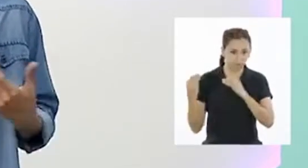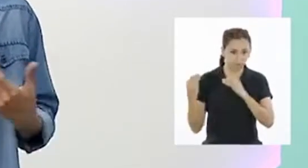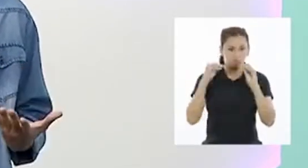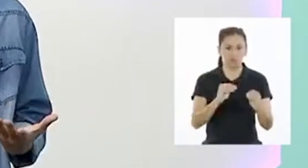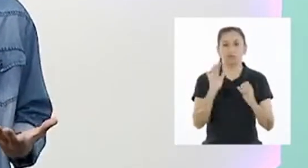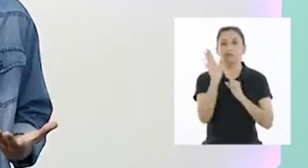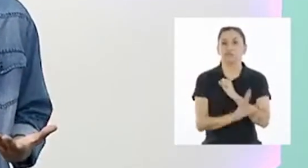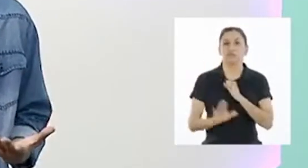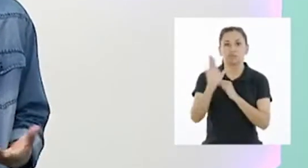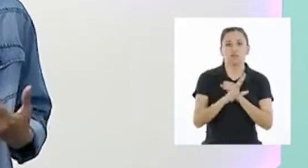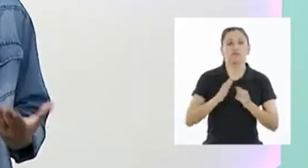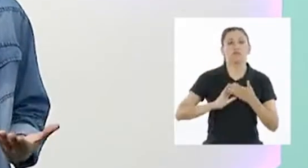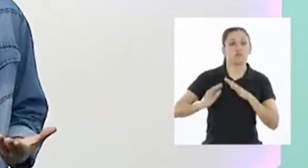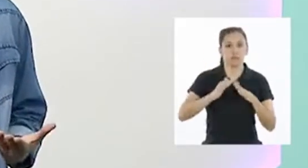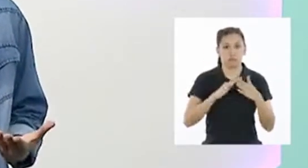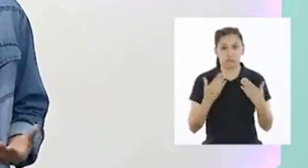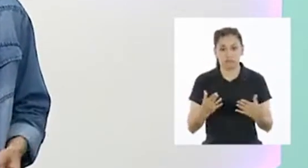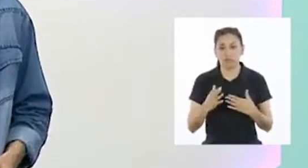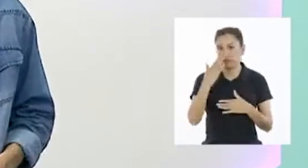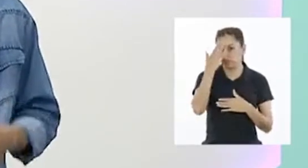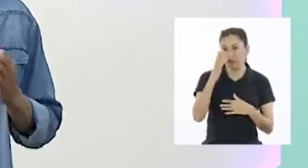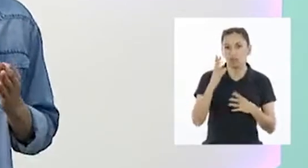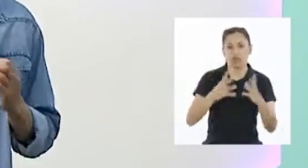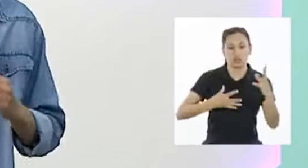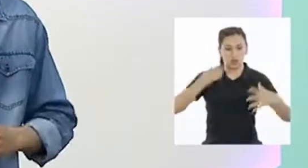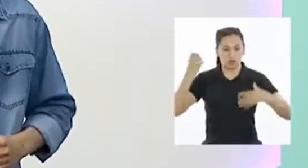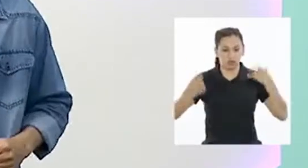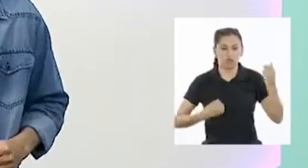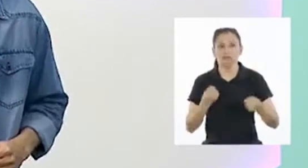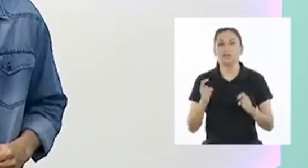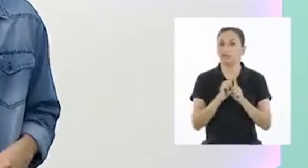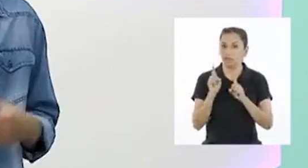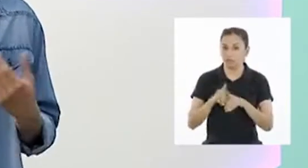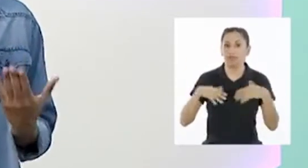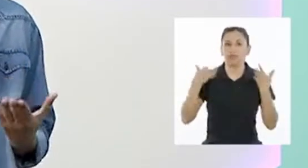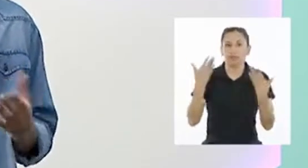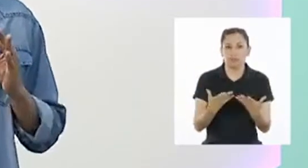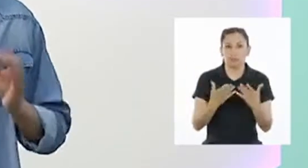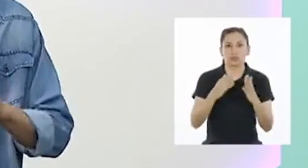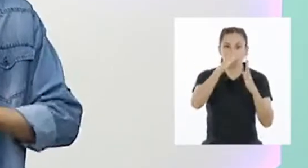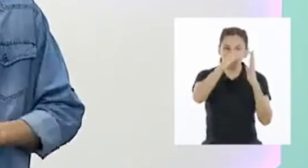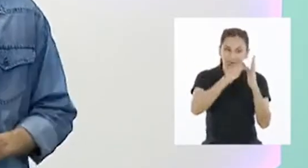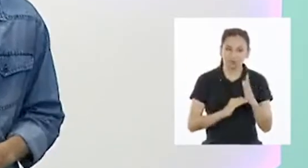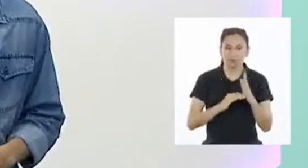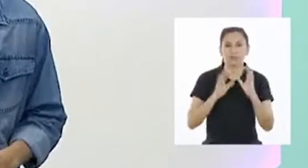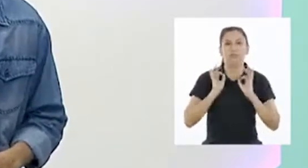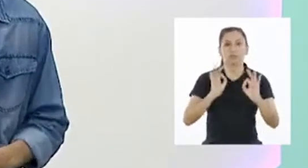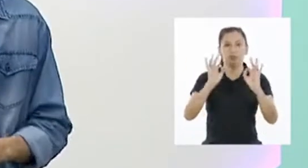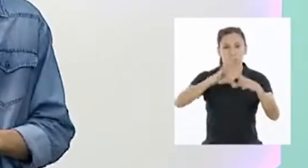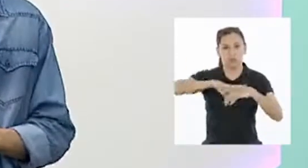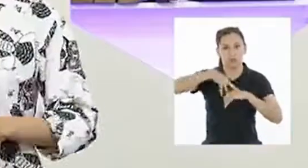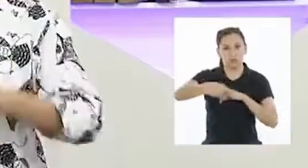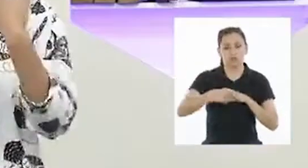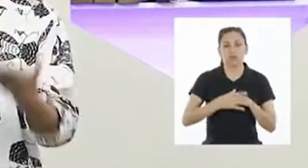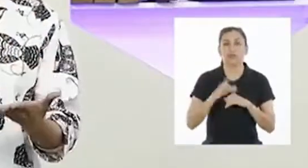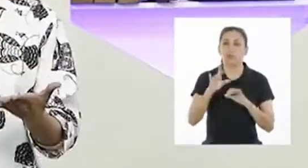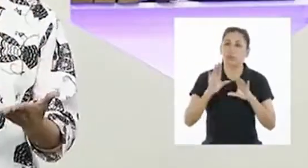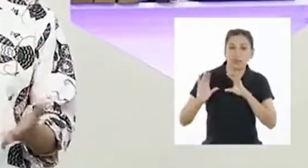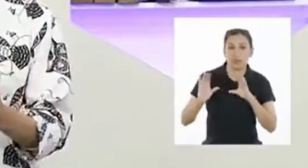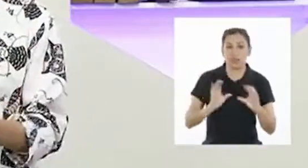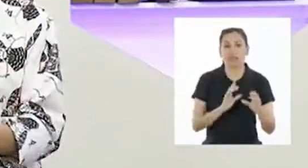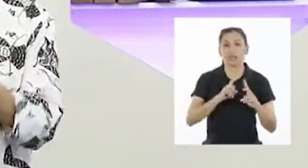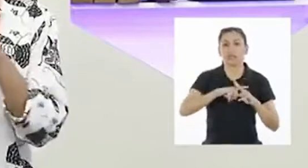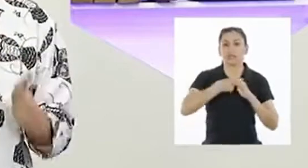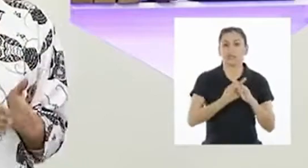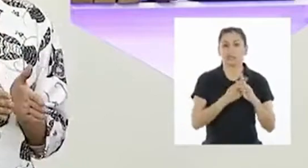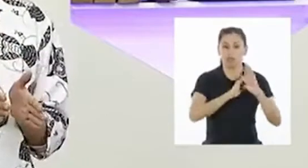que favorezcan la protección de la ciudadanía frente a la delincuencia y permitan reducir el índice de criminalidad. Acciones que